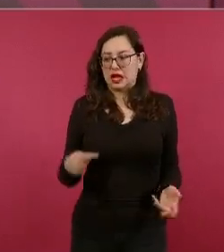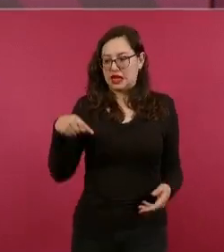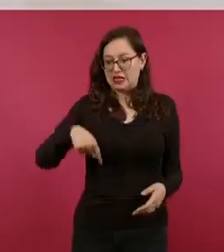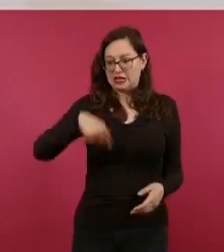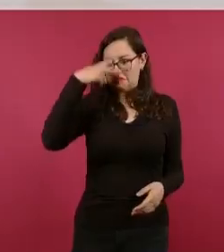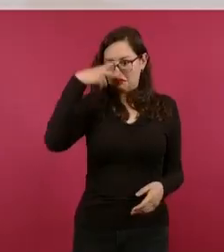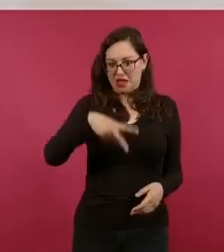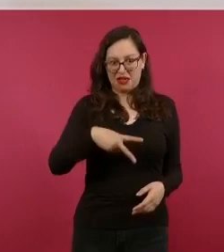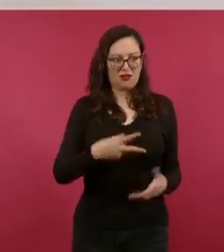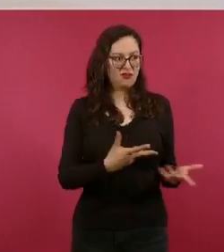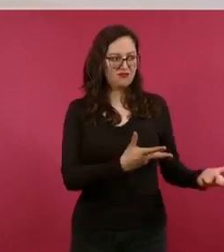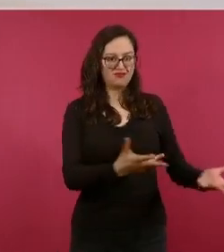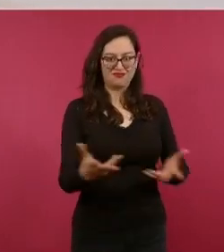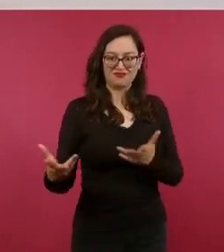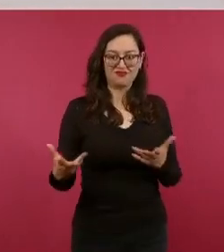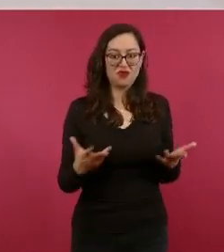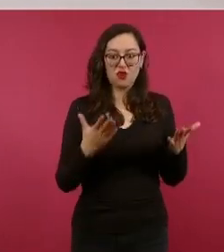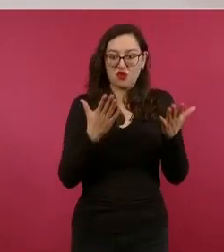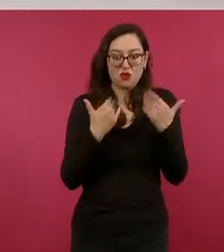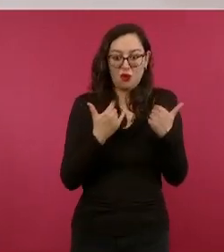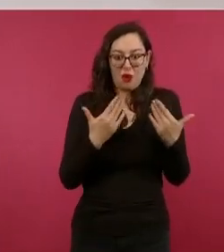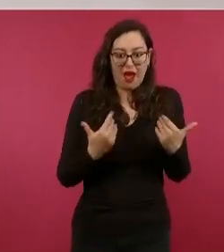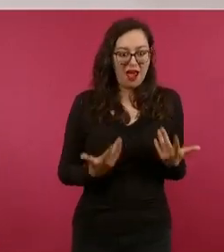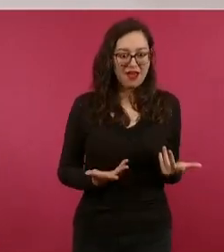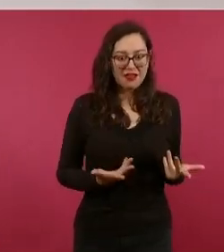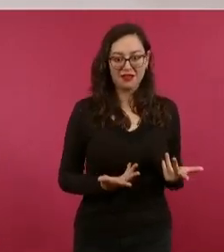también con el gobierno de Corea